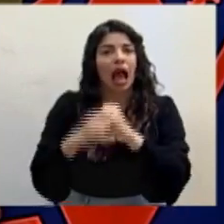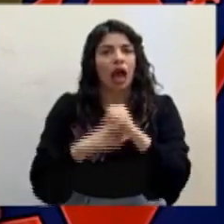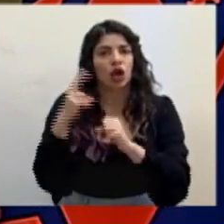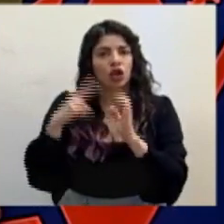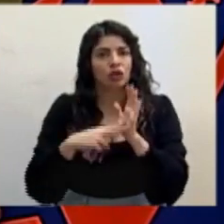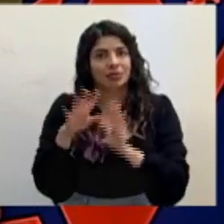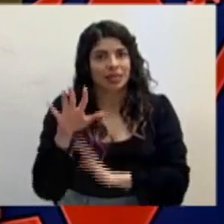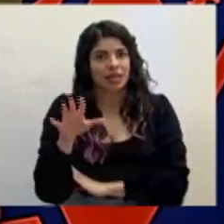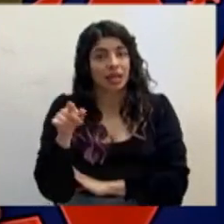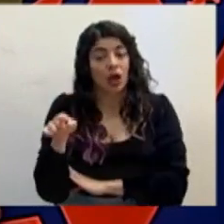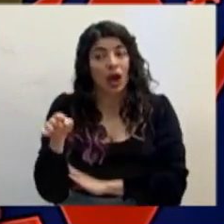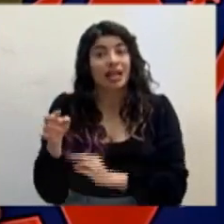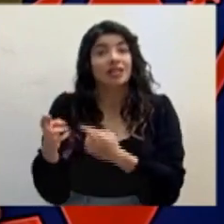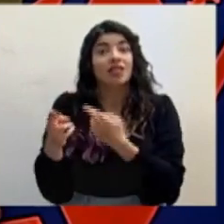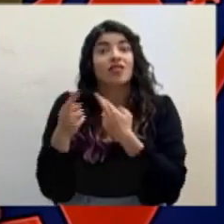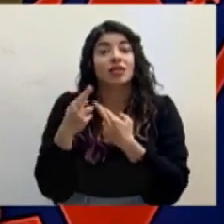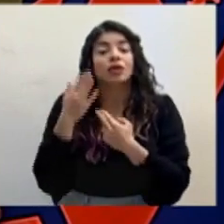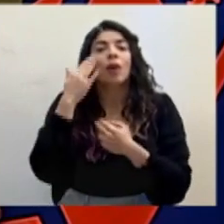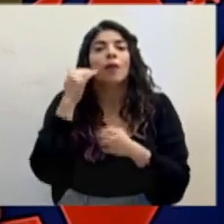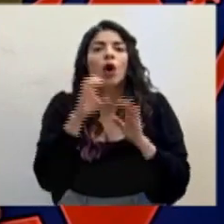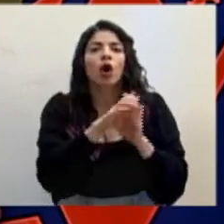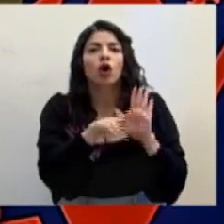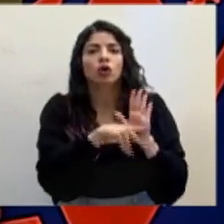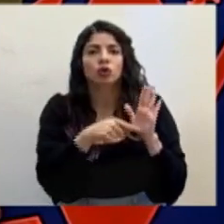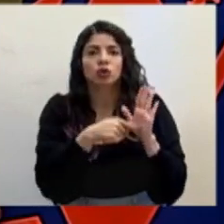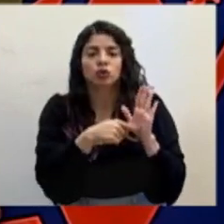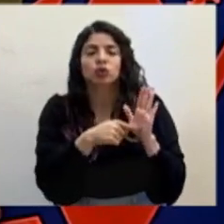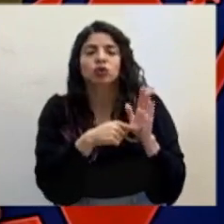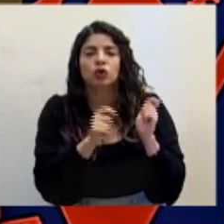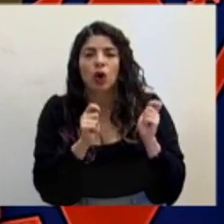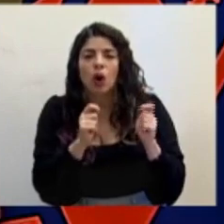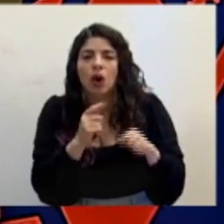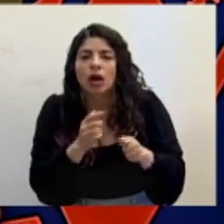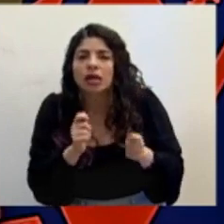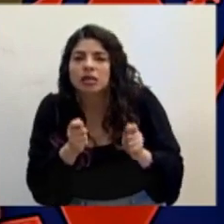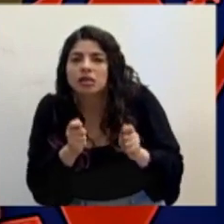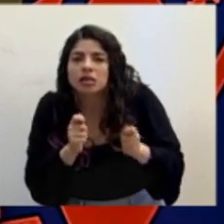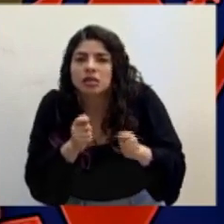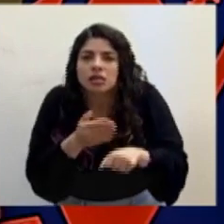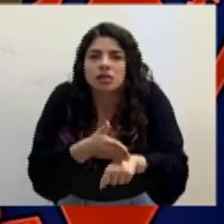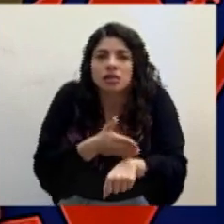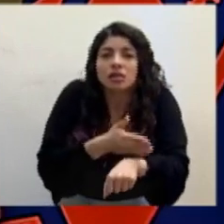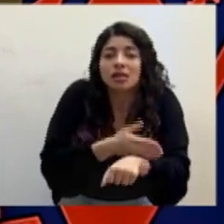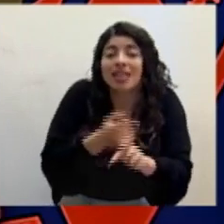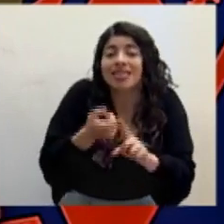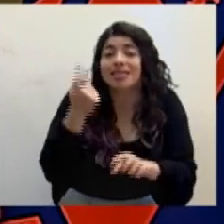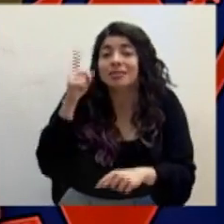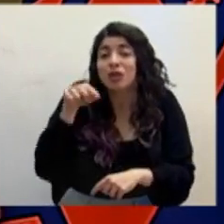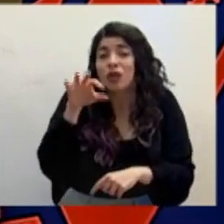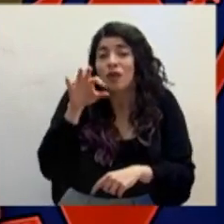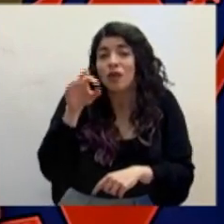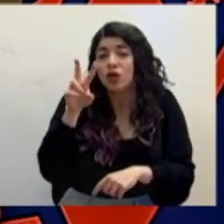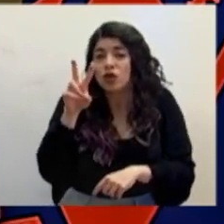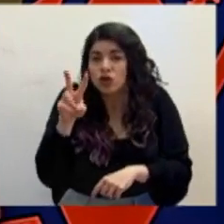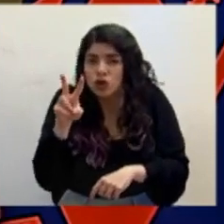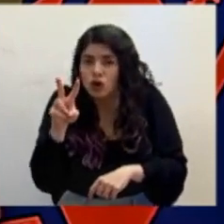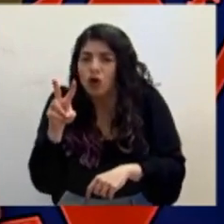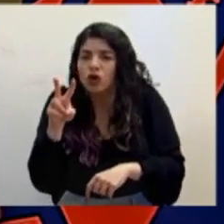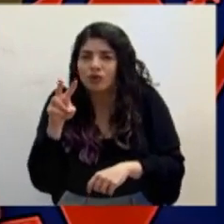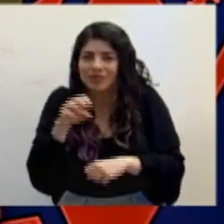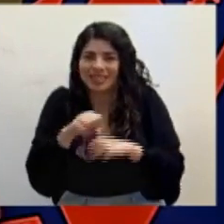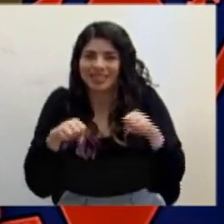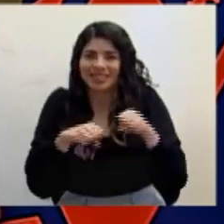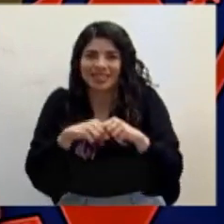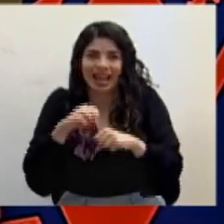es el resultado de una evolución constitucional que viene desde 1992, realizando la